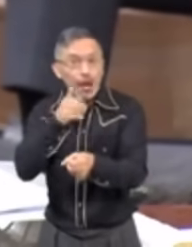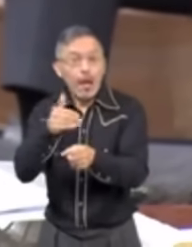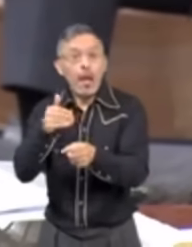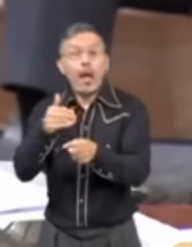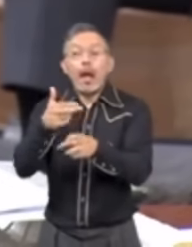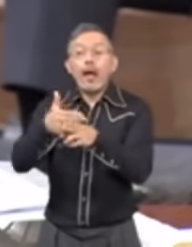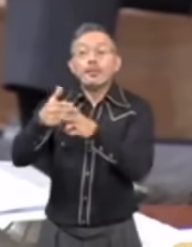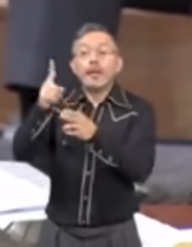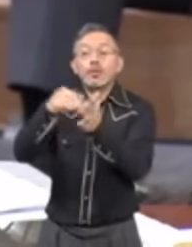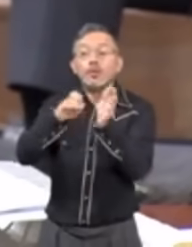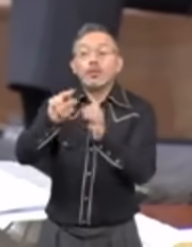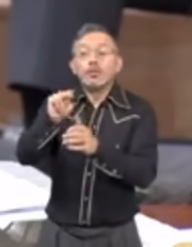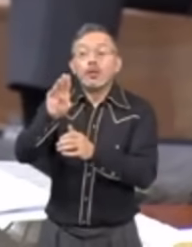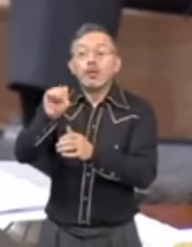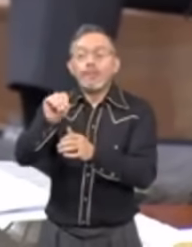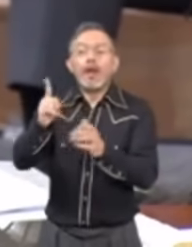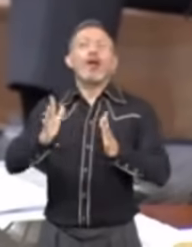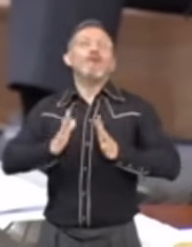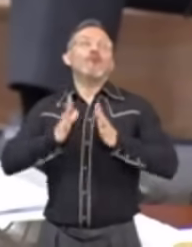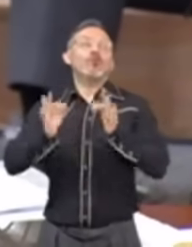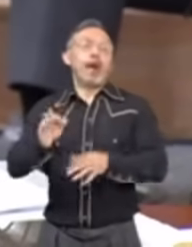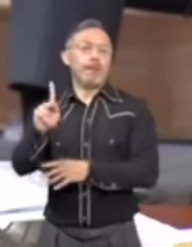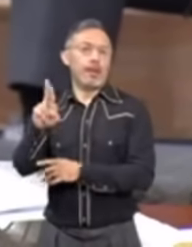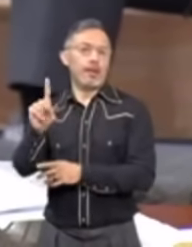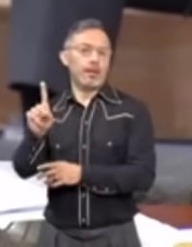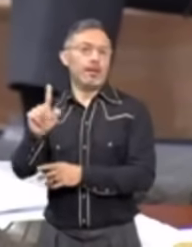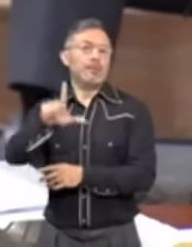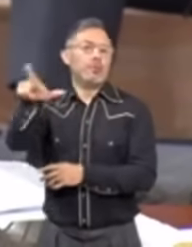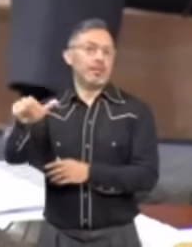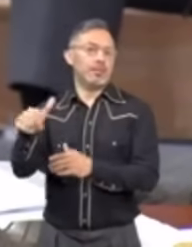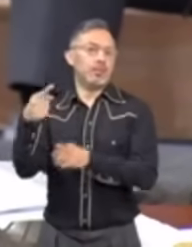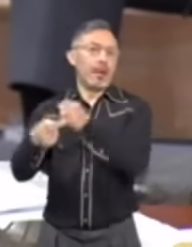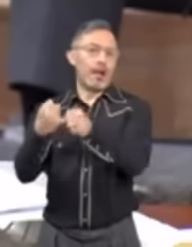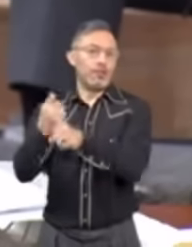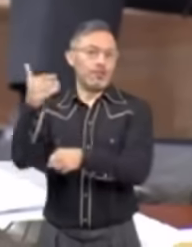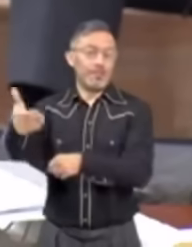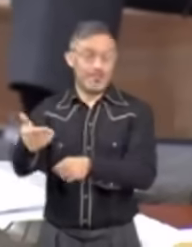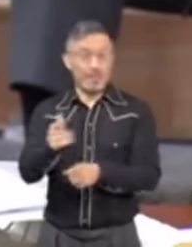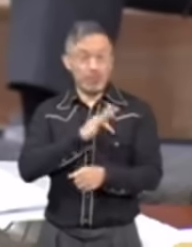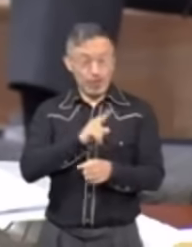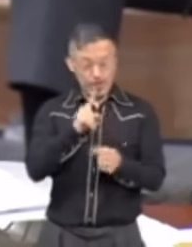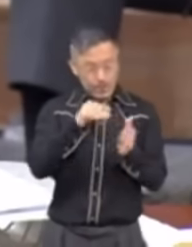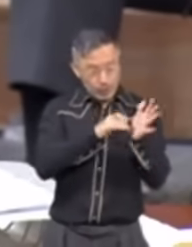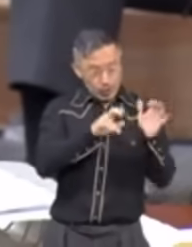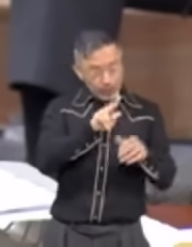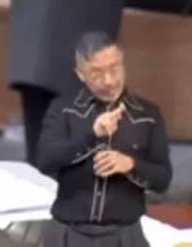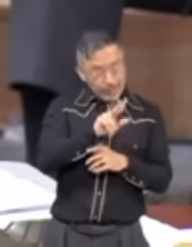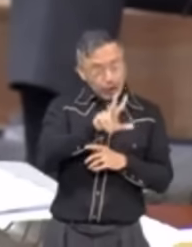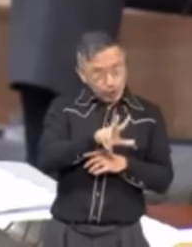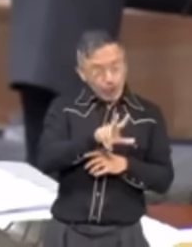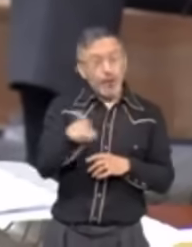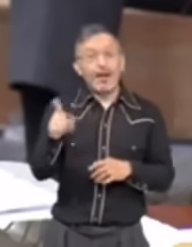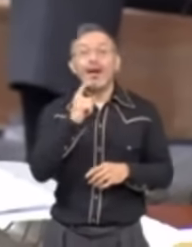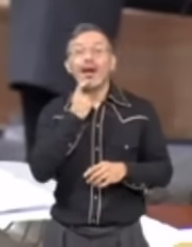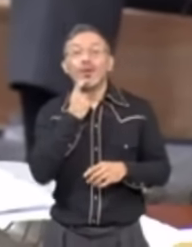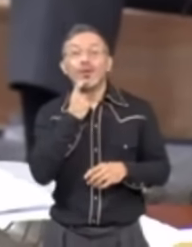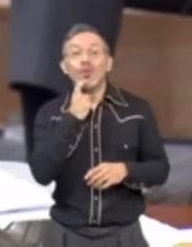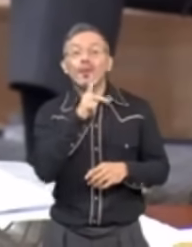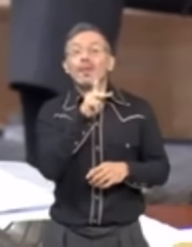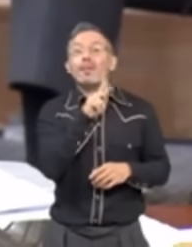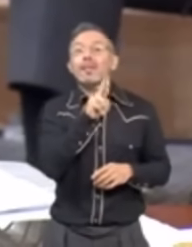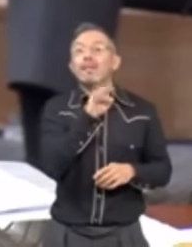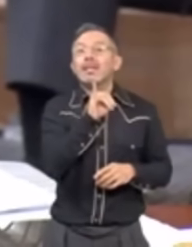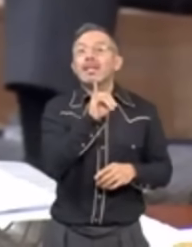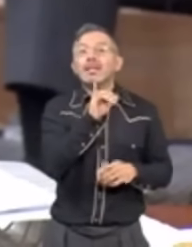88, a fines de 88, Andrés Manuel renuncia al PRI cuando no le dan una